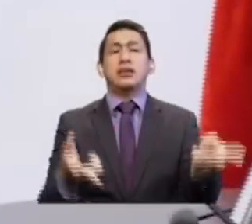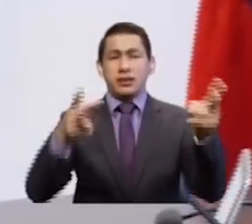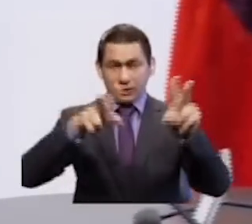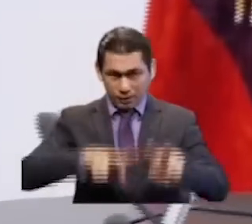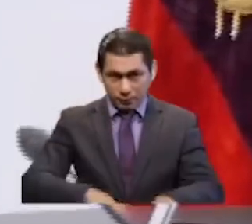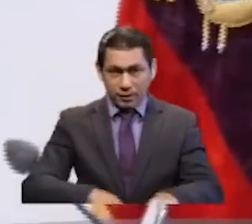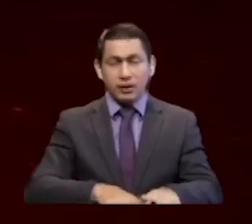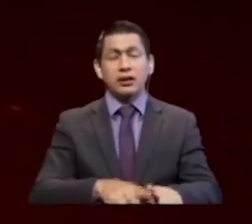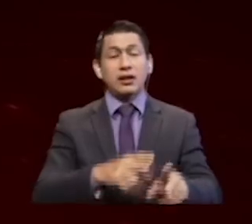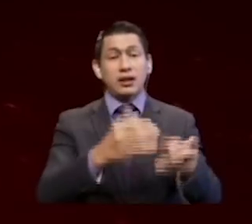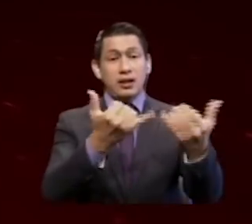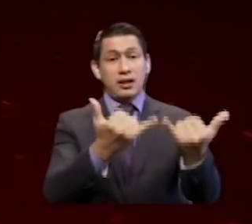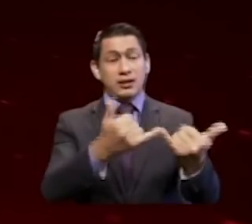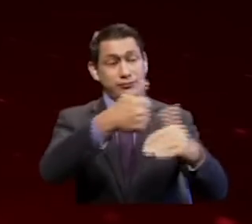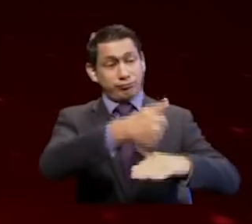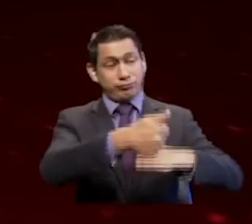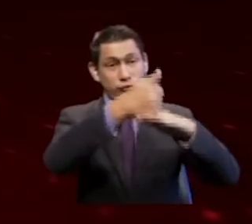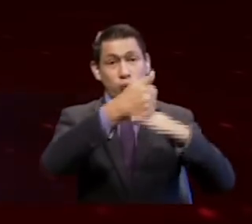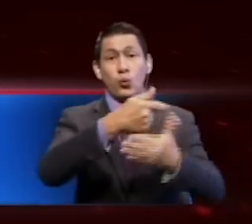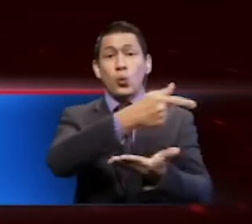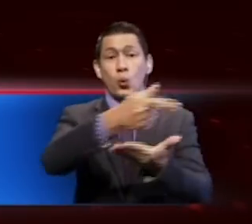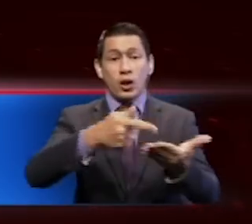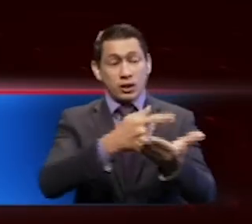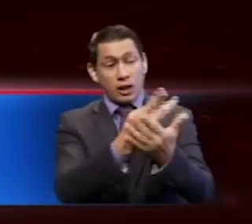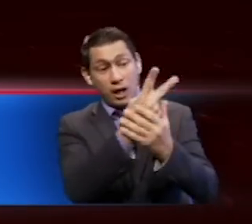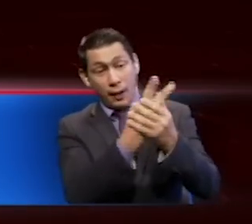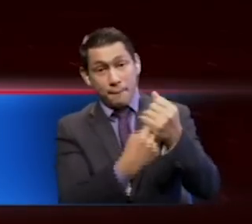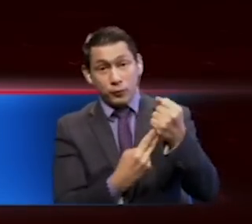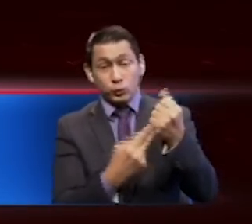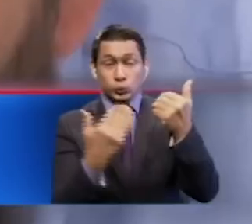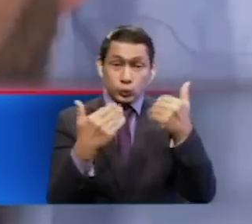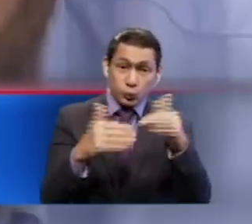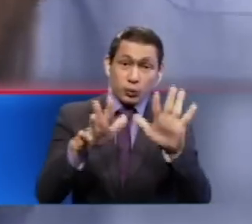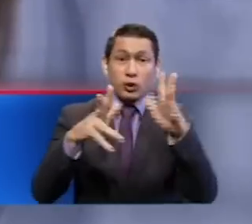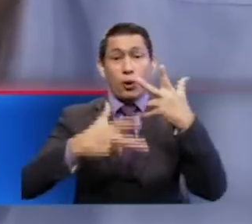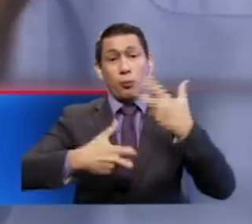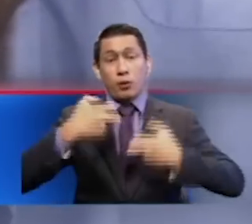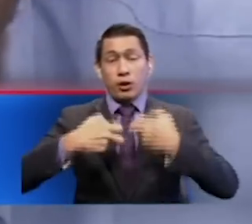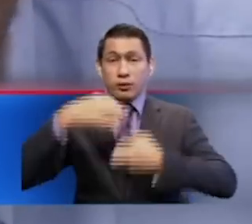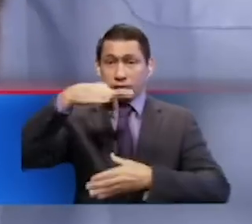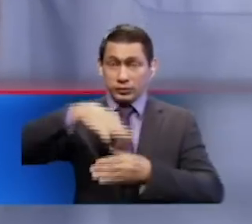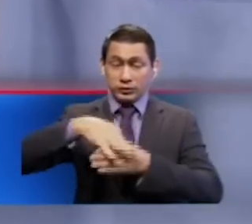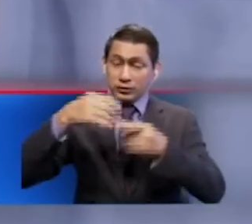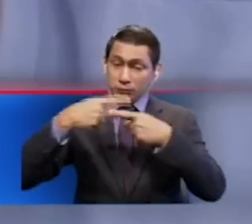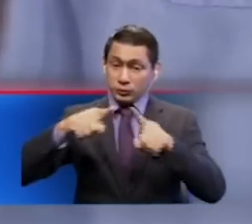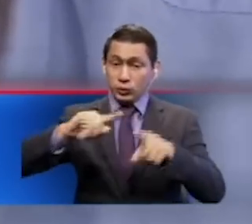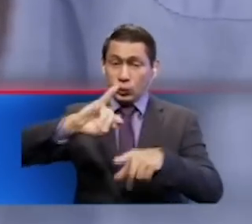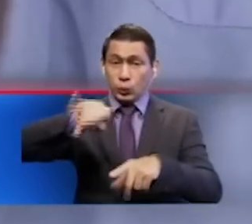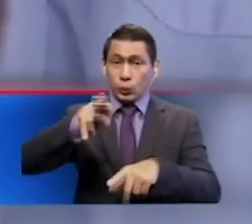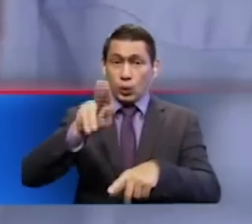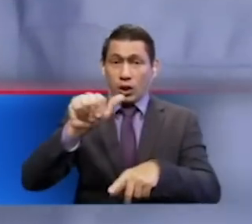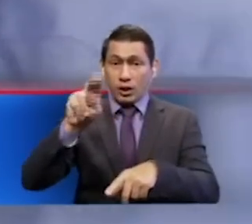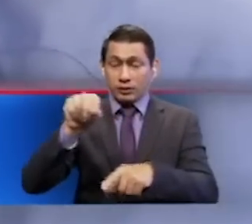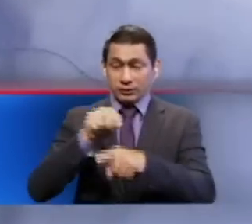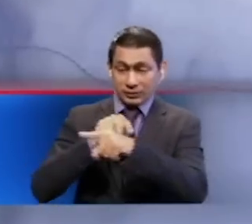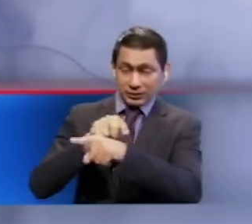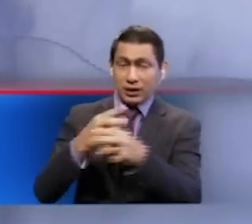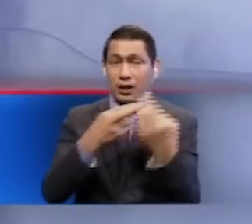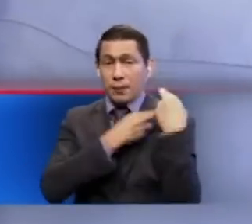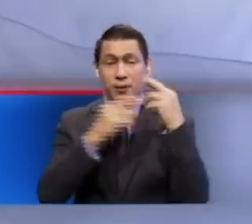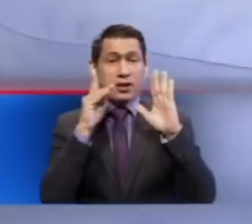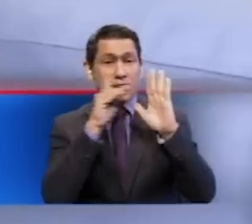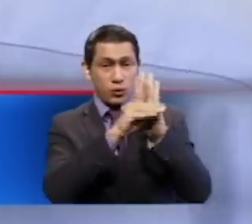Movimiento Revolución Ciudadana, Marcela Aguiñaga, por presunta infracción electoral, Juan Esteban Guarderas, quien es el denunciante de esta